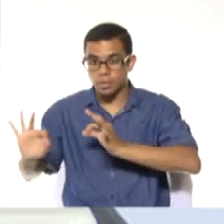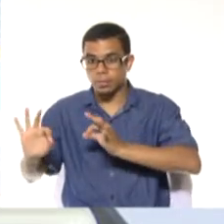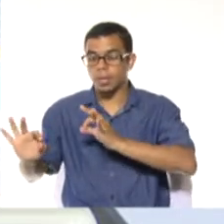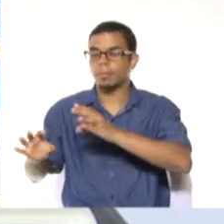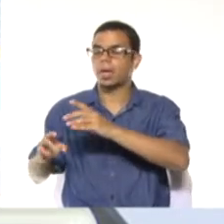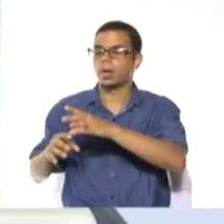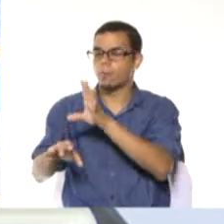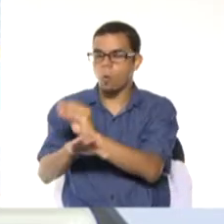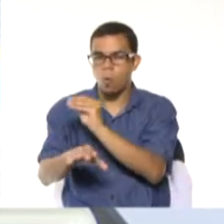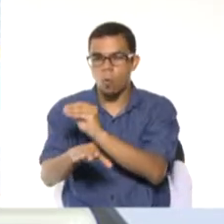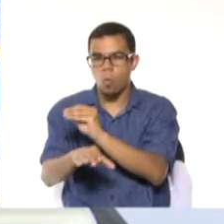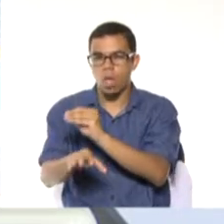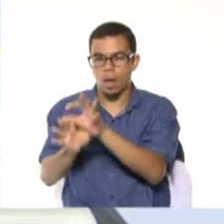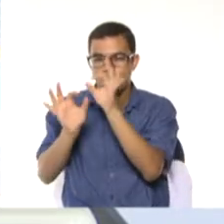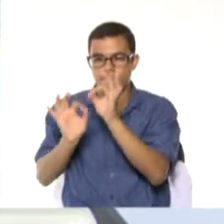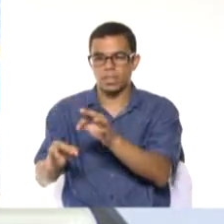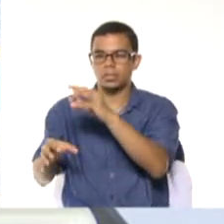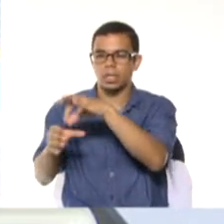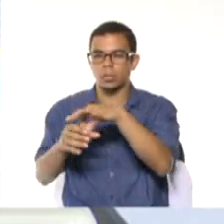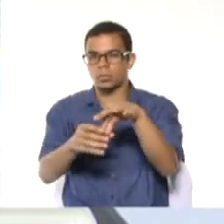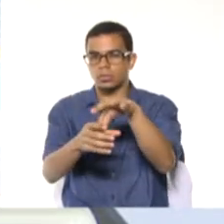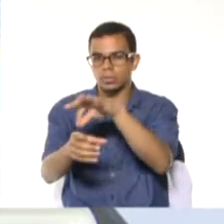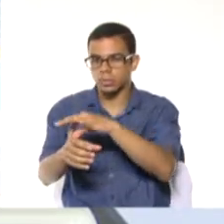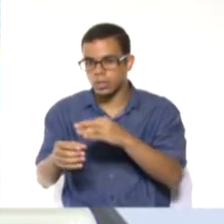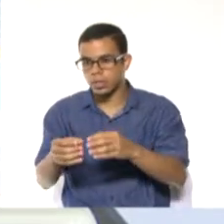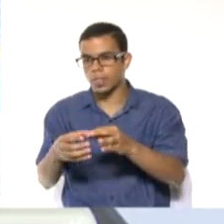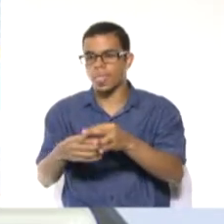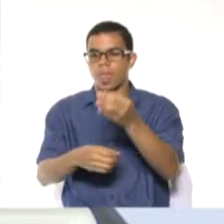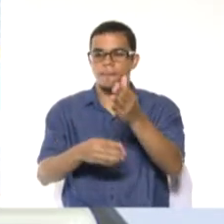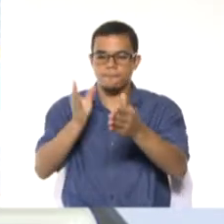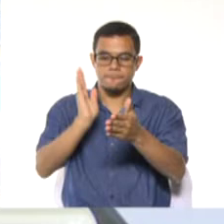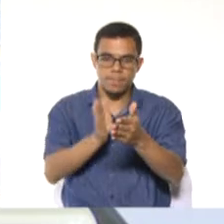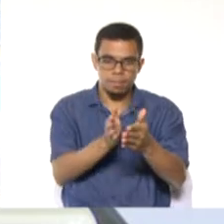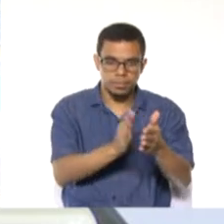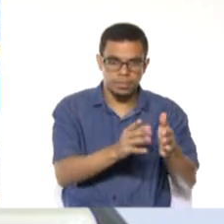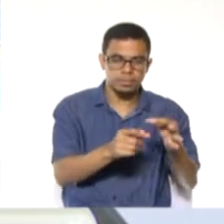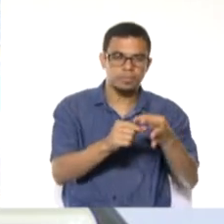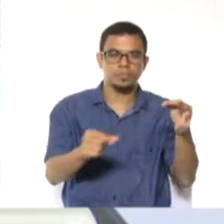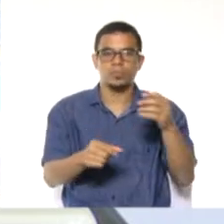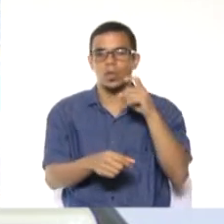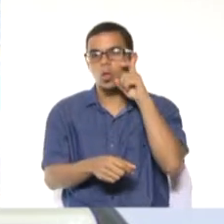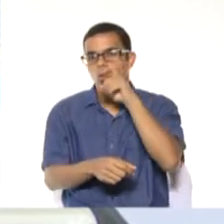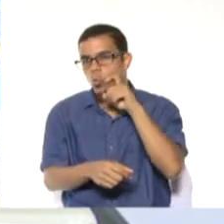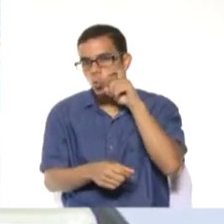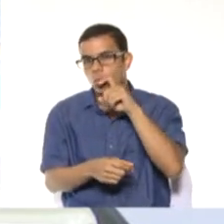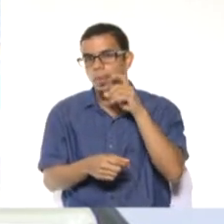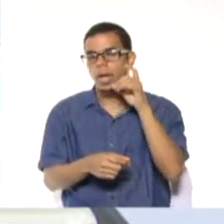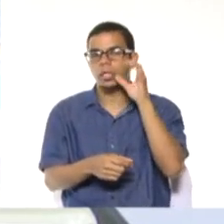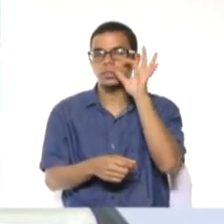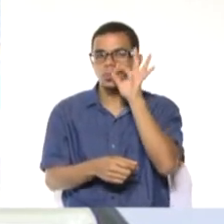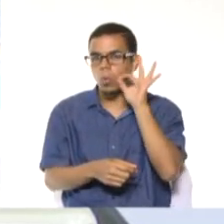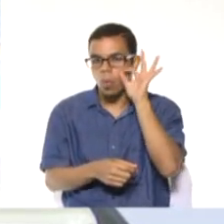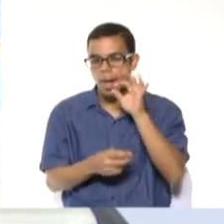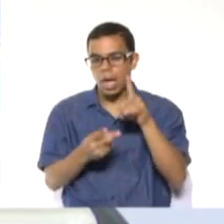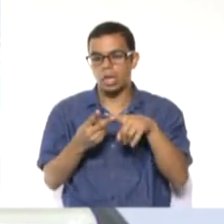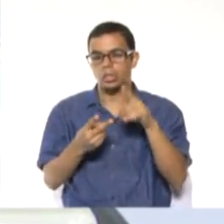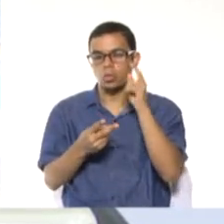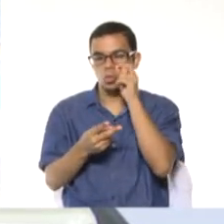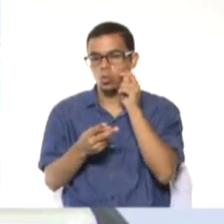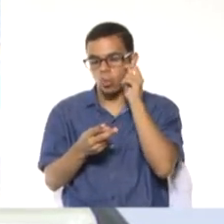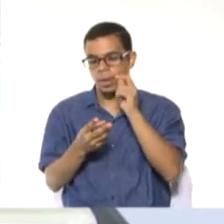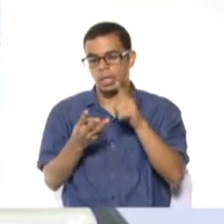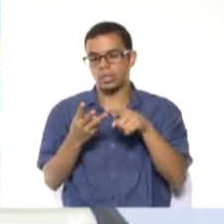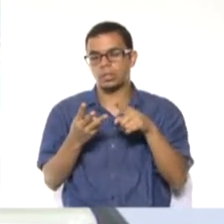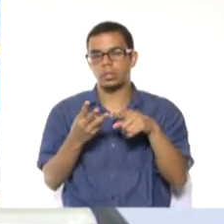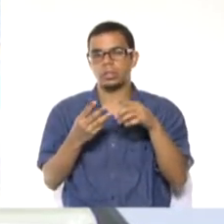cultivar algunos rubros como cebollín, cilantro, tomate, el cacao, nuestro café,